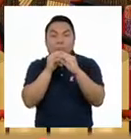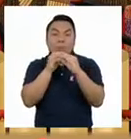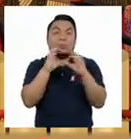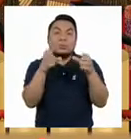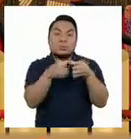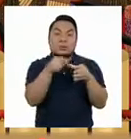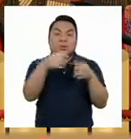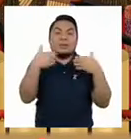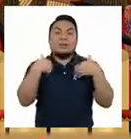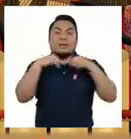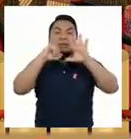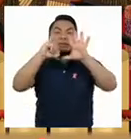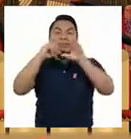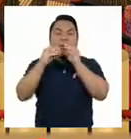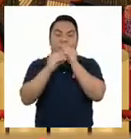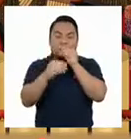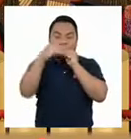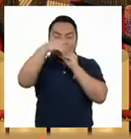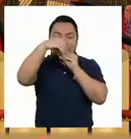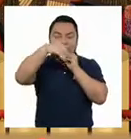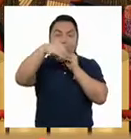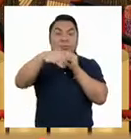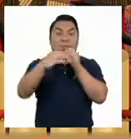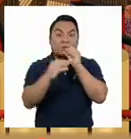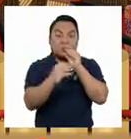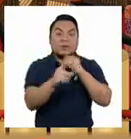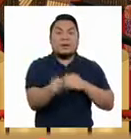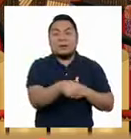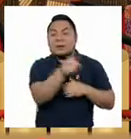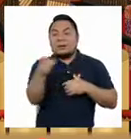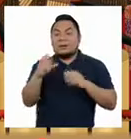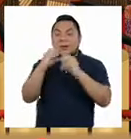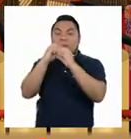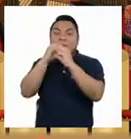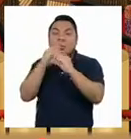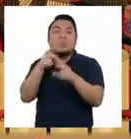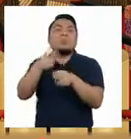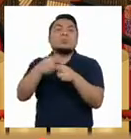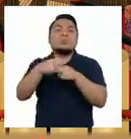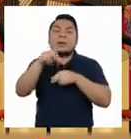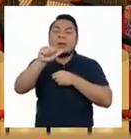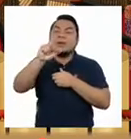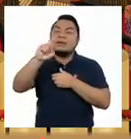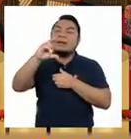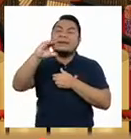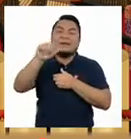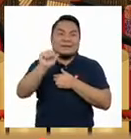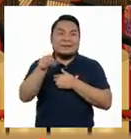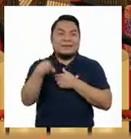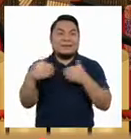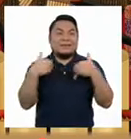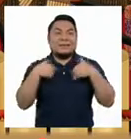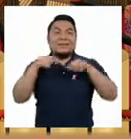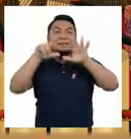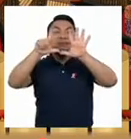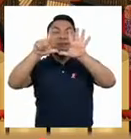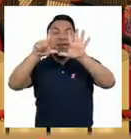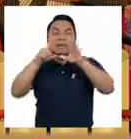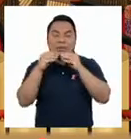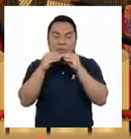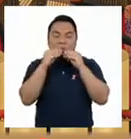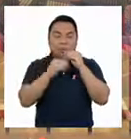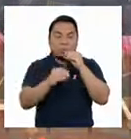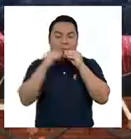y tienen 6 tubos o carrizos, y los que tocan los sicus llamados arca, que tienen 7 tubos